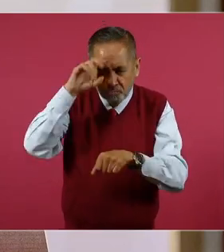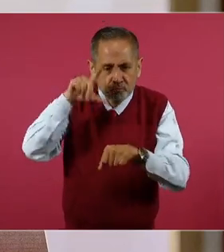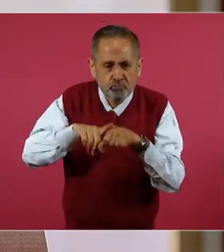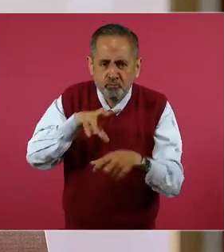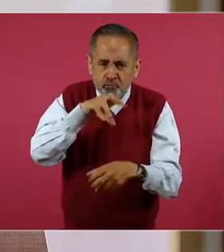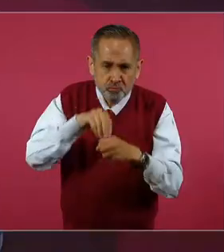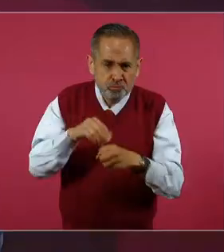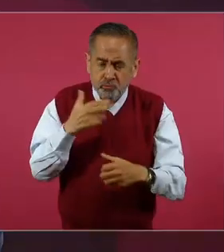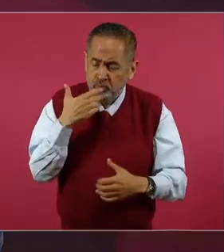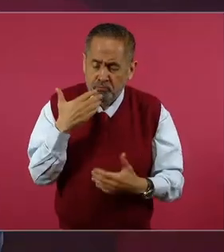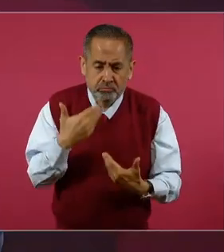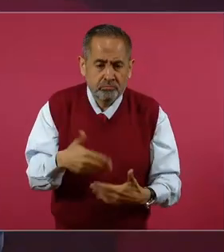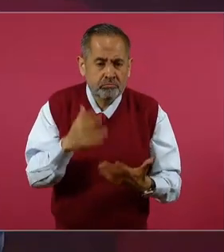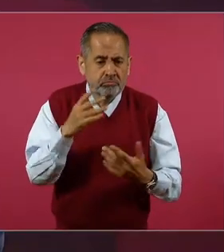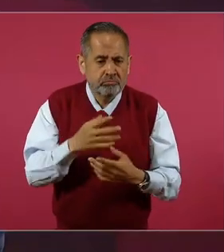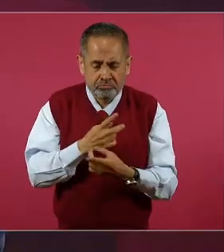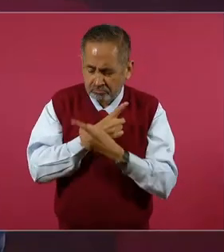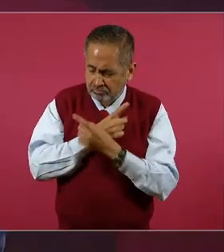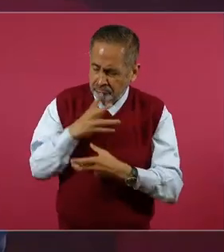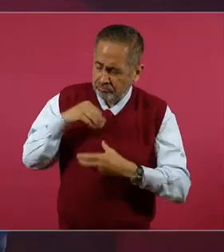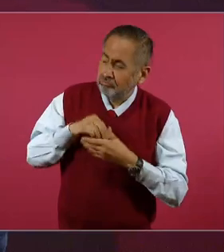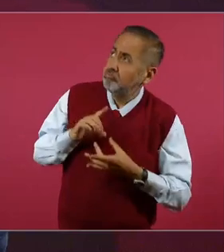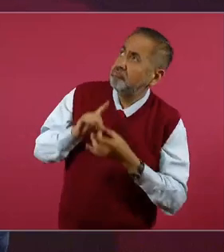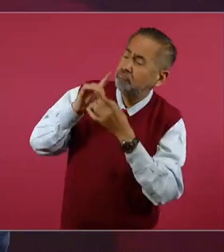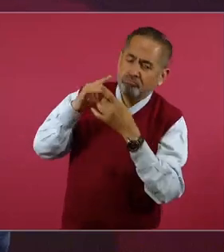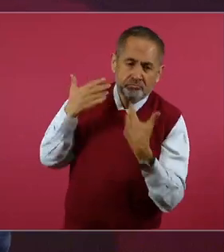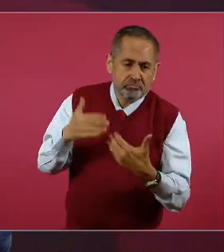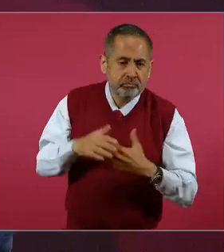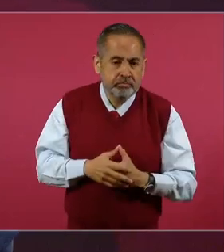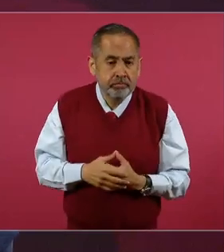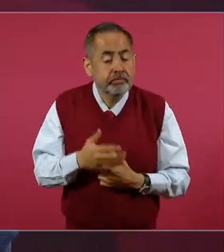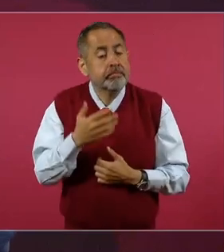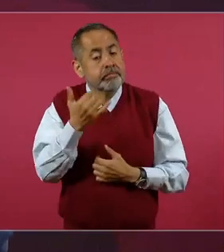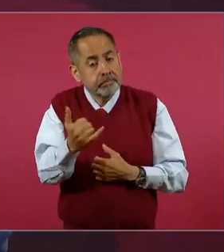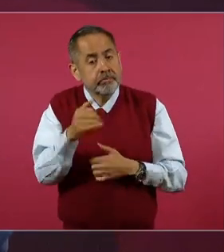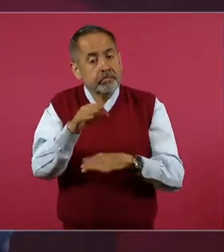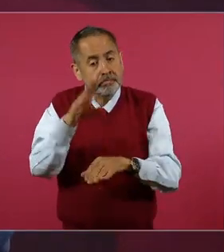culturales, morales, espirituales. Y en lo cultural,